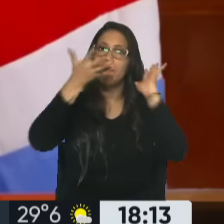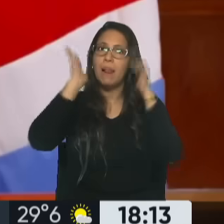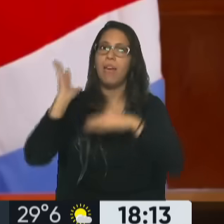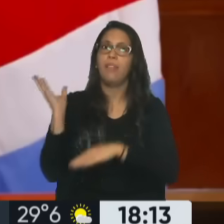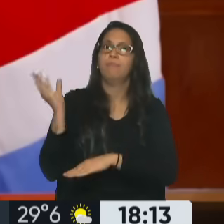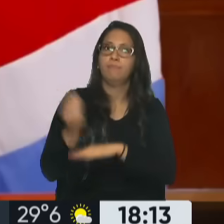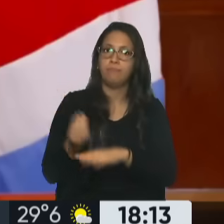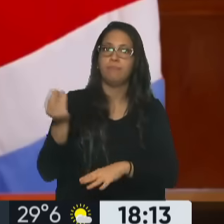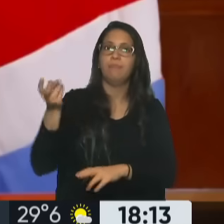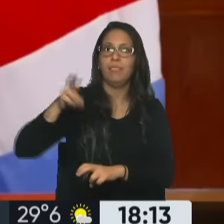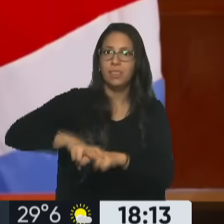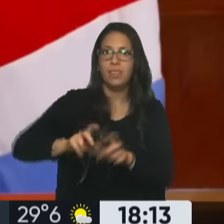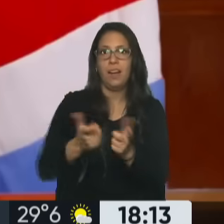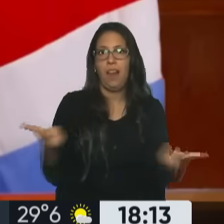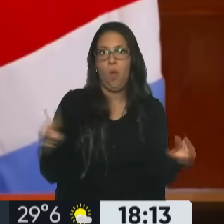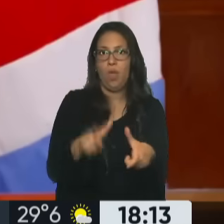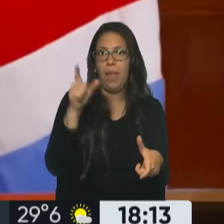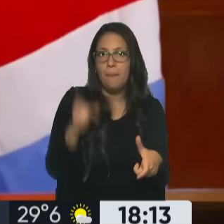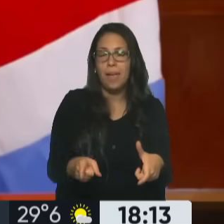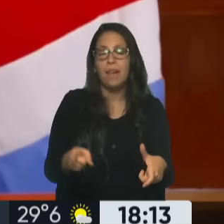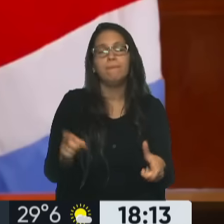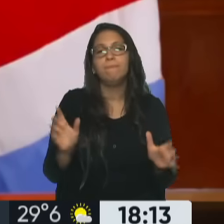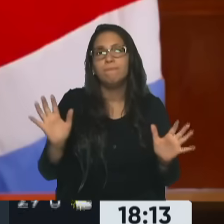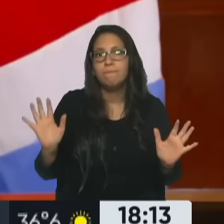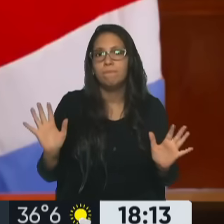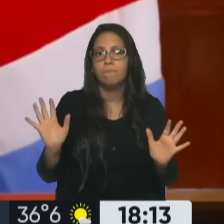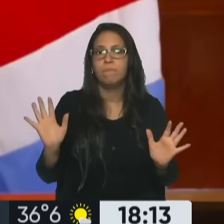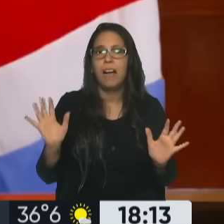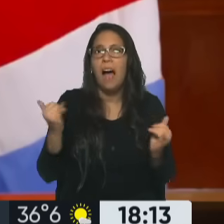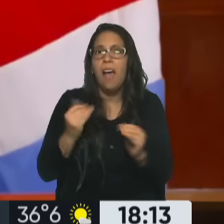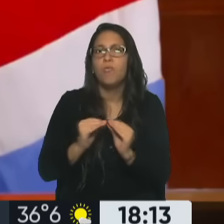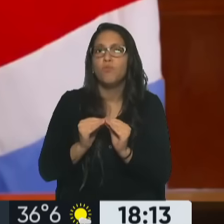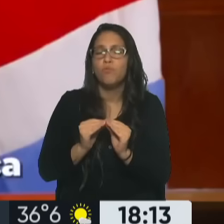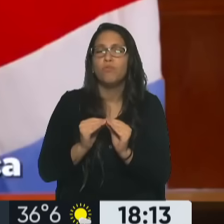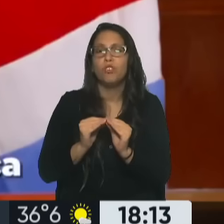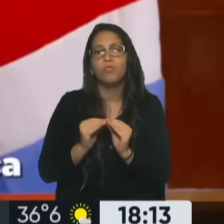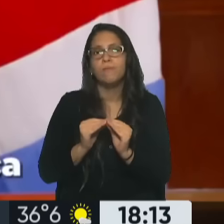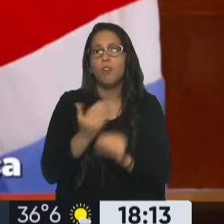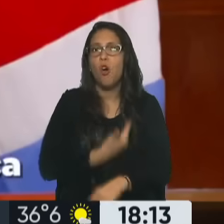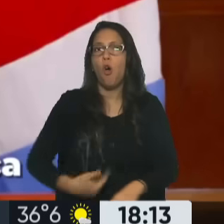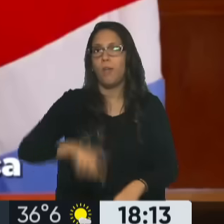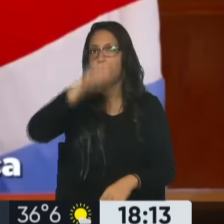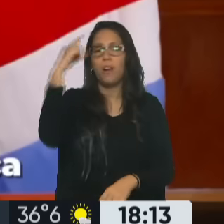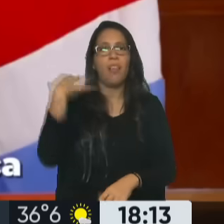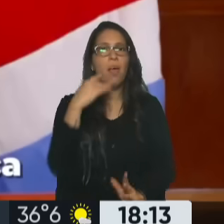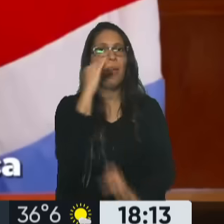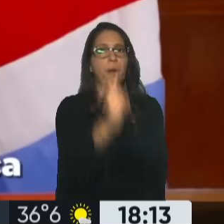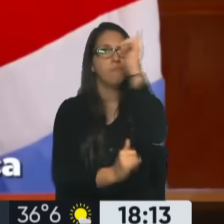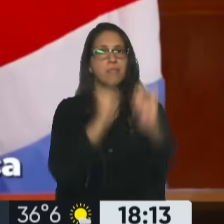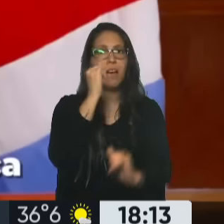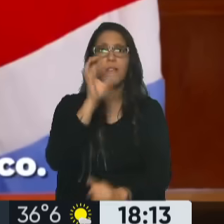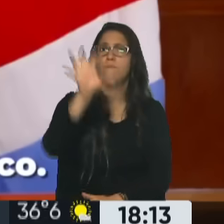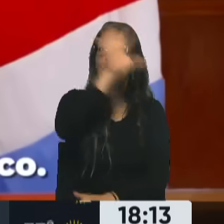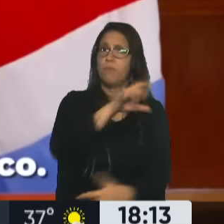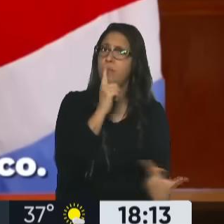en esta en esta reunión pero evidentemente ahí hay cuestiones que el gobierno nacional deberá explicar y las provincias reclamarán con